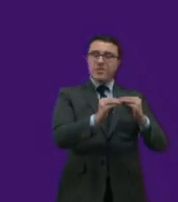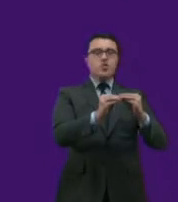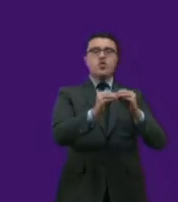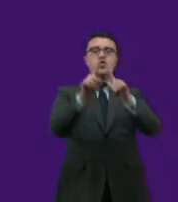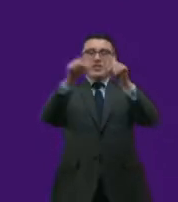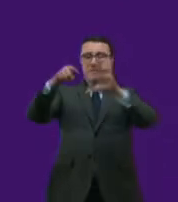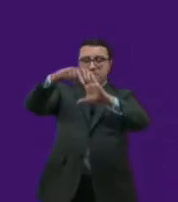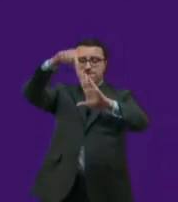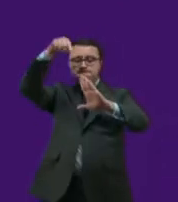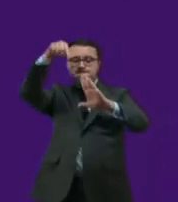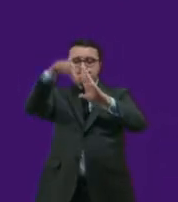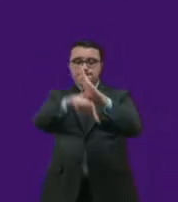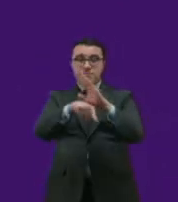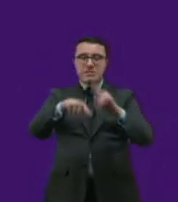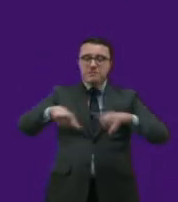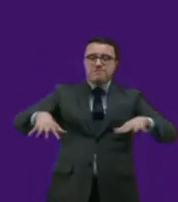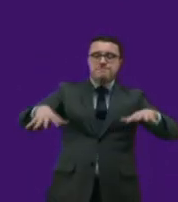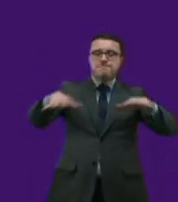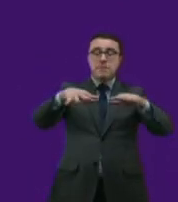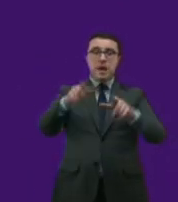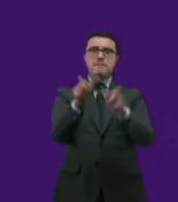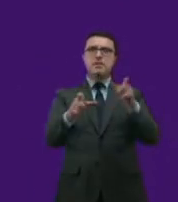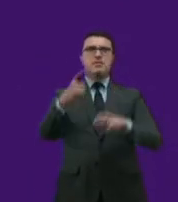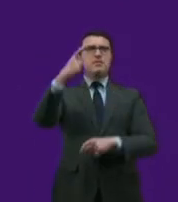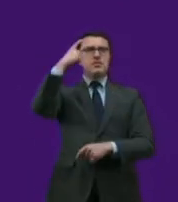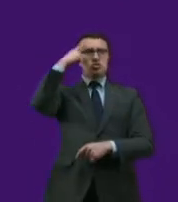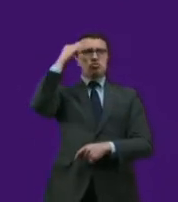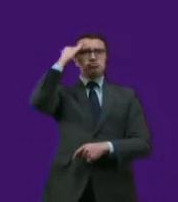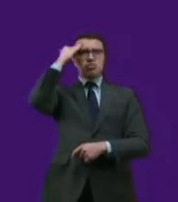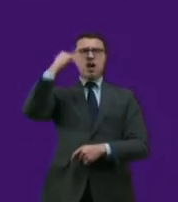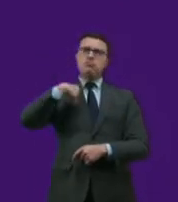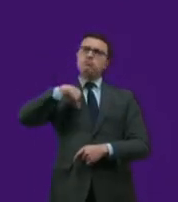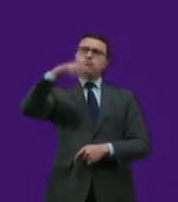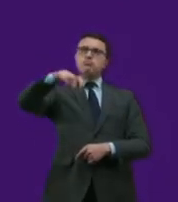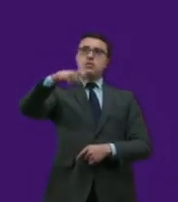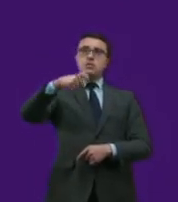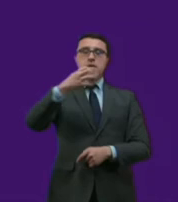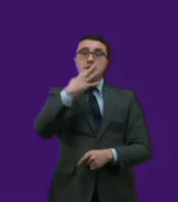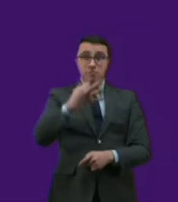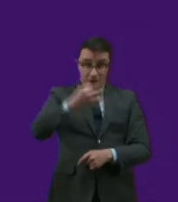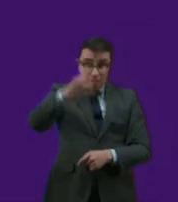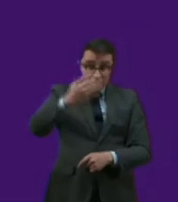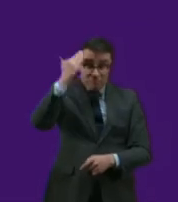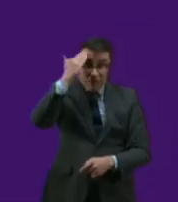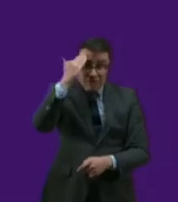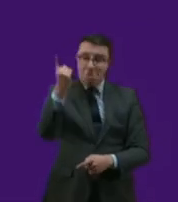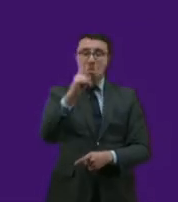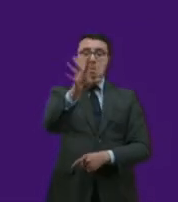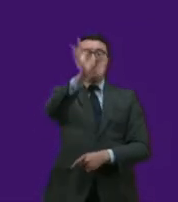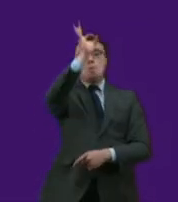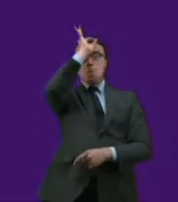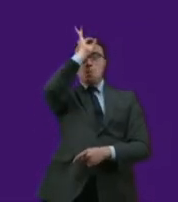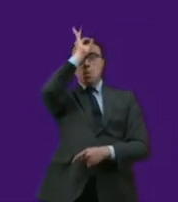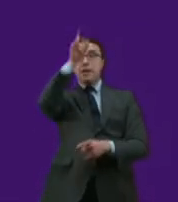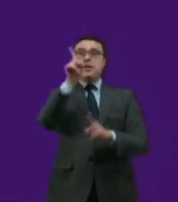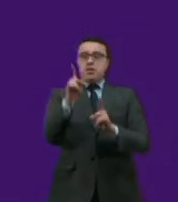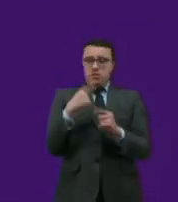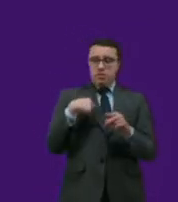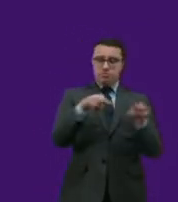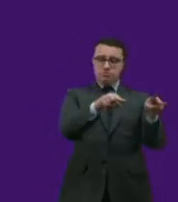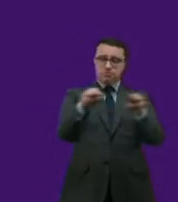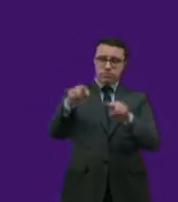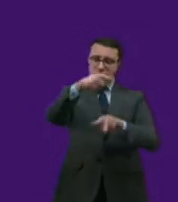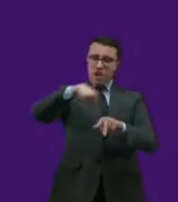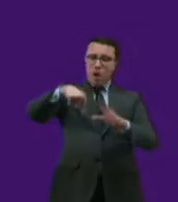Porque muchas veces los usuarios creen que saben lo que necesitan y la mayoría de las veces no tienen ni idea. Entonces, entender el fondo de los